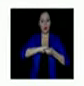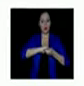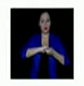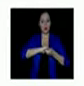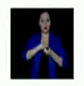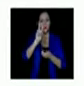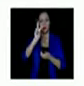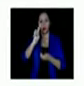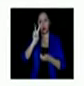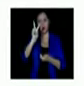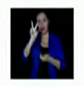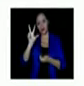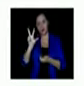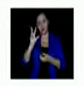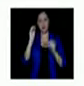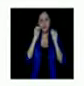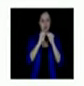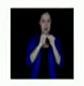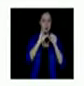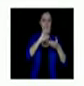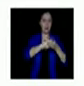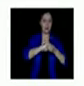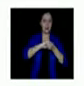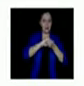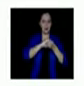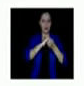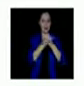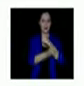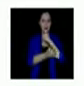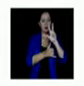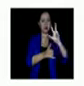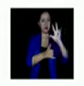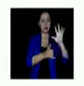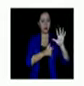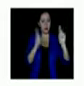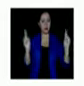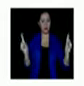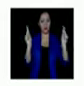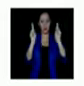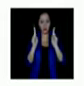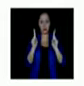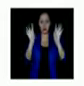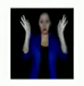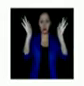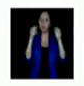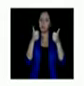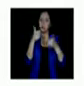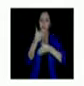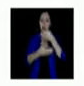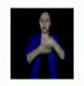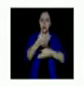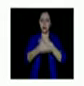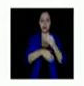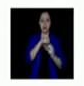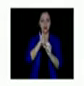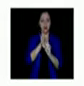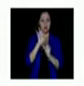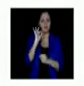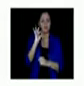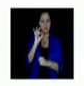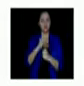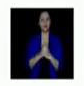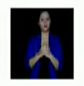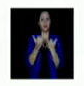Suma y del movimiento Alianza País, garantizando el control político en este proceso electoral.